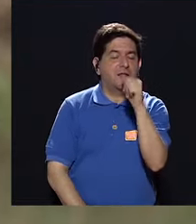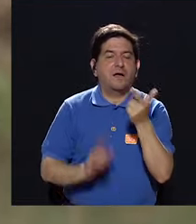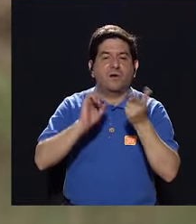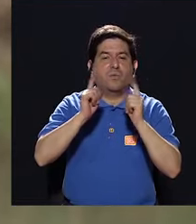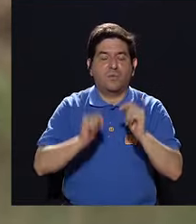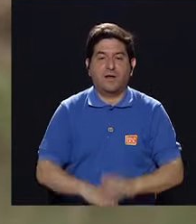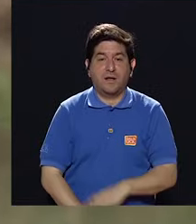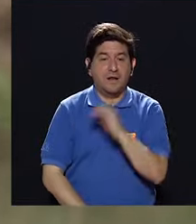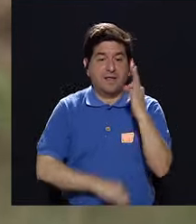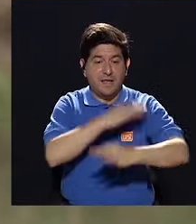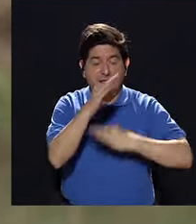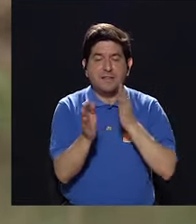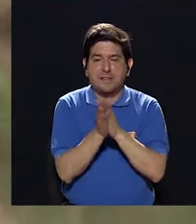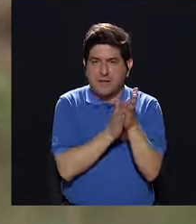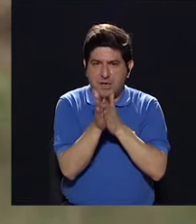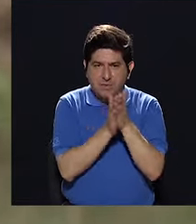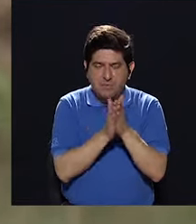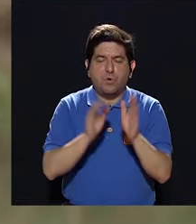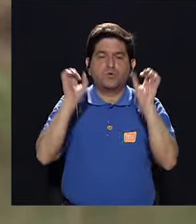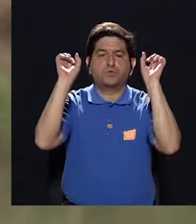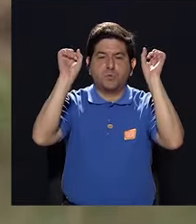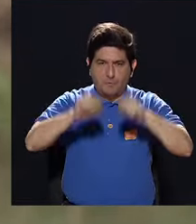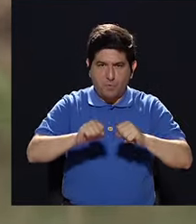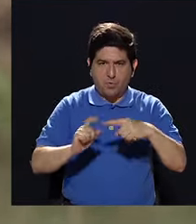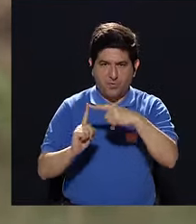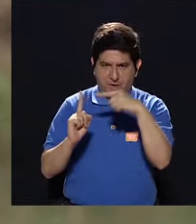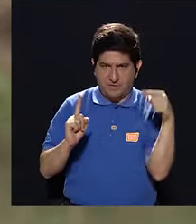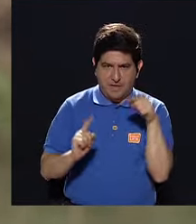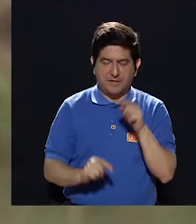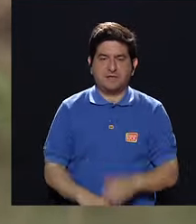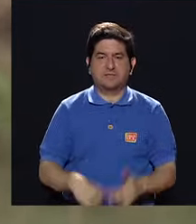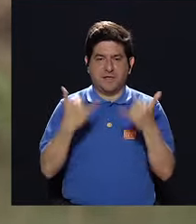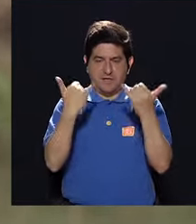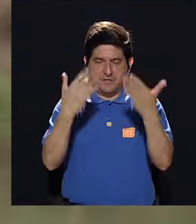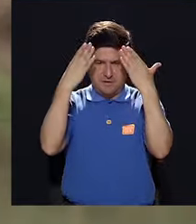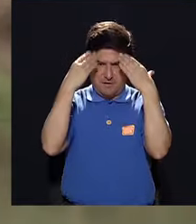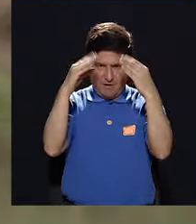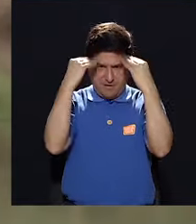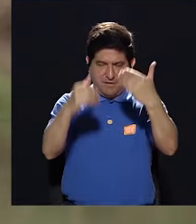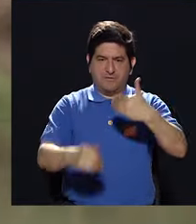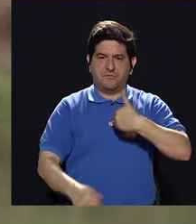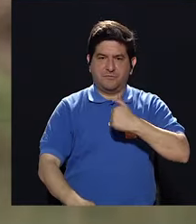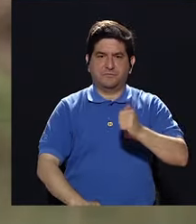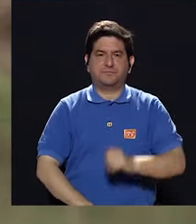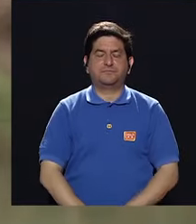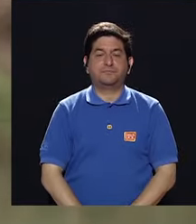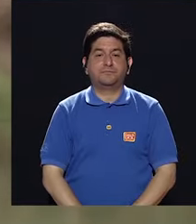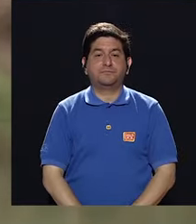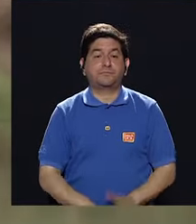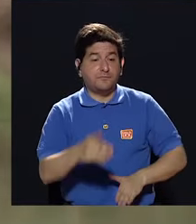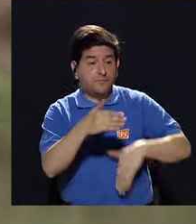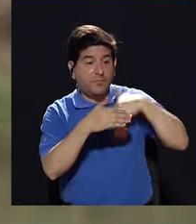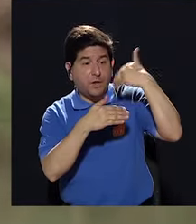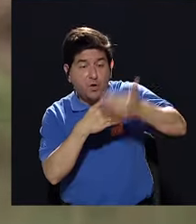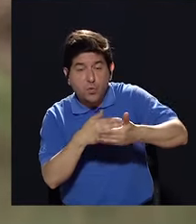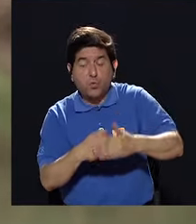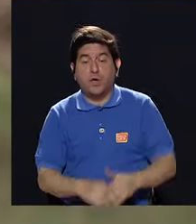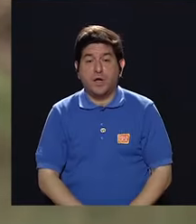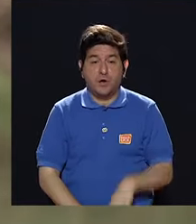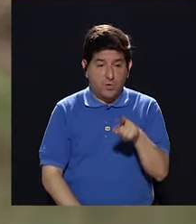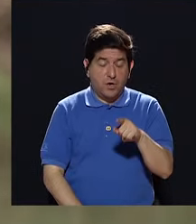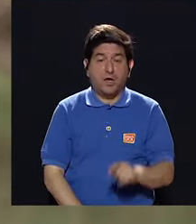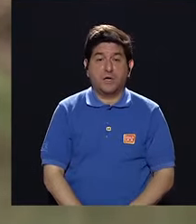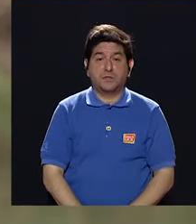recurso y qué tipos de aprovechamiento se pueden hacer a partir de esta información. Una vez que ya esto